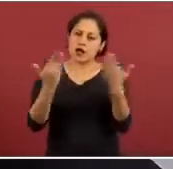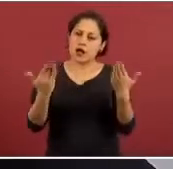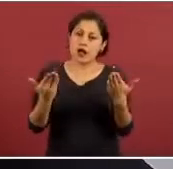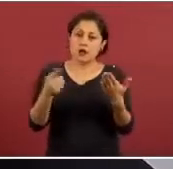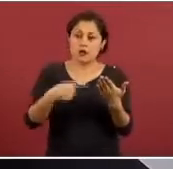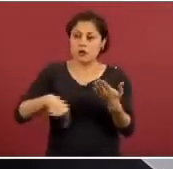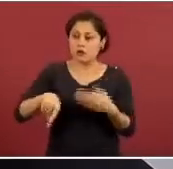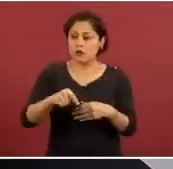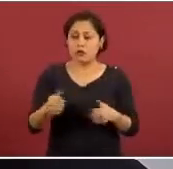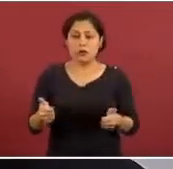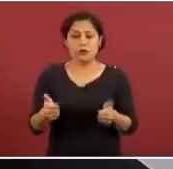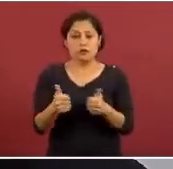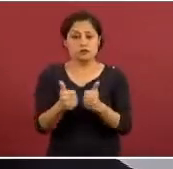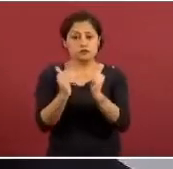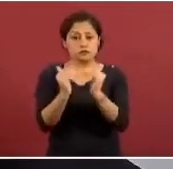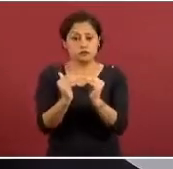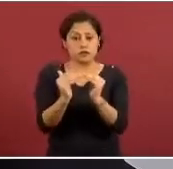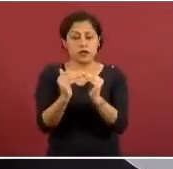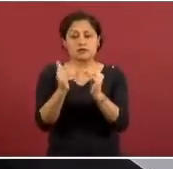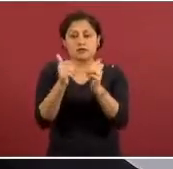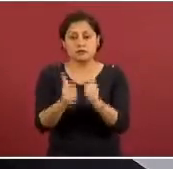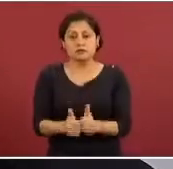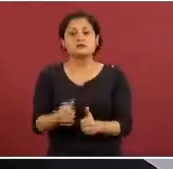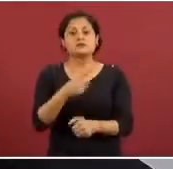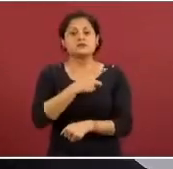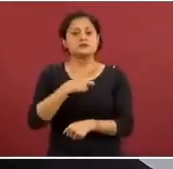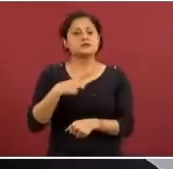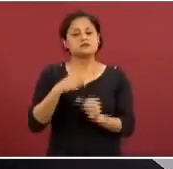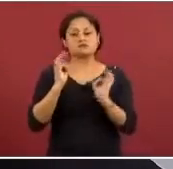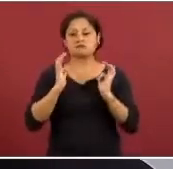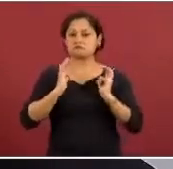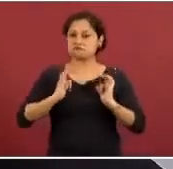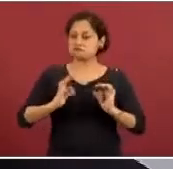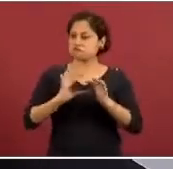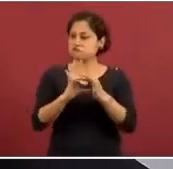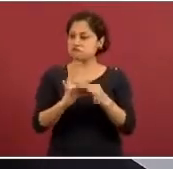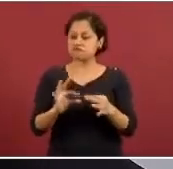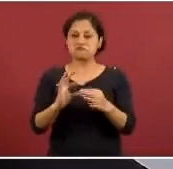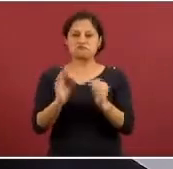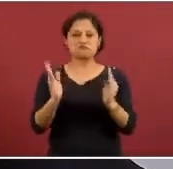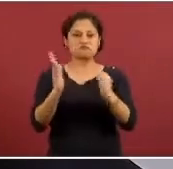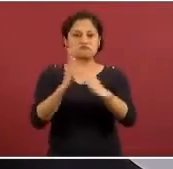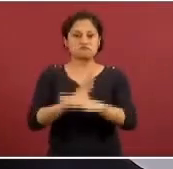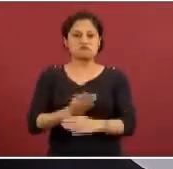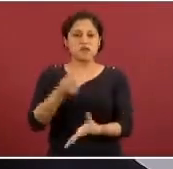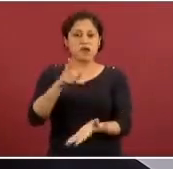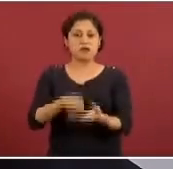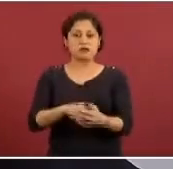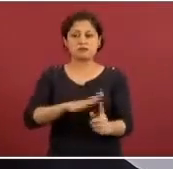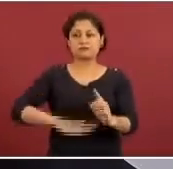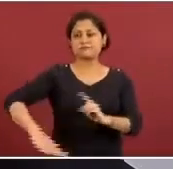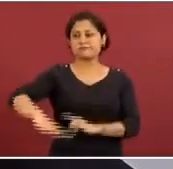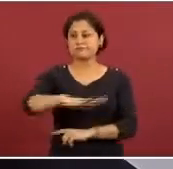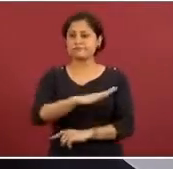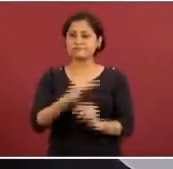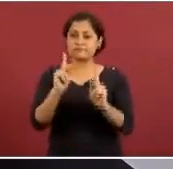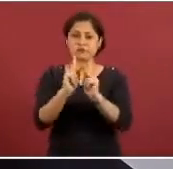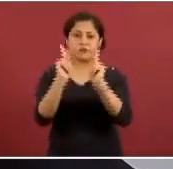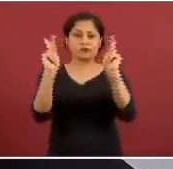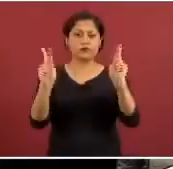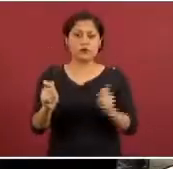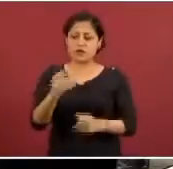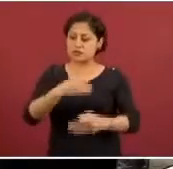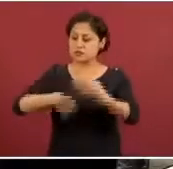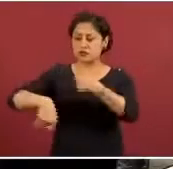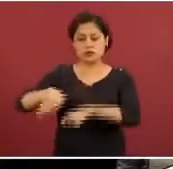vivamos este periodo de jornada de distanciamiento en un marco de paz y que todos aportemos para esta reconstrucción de la